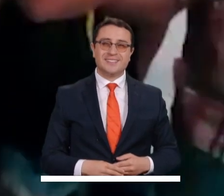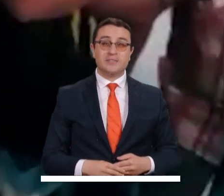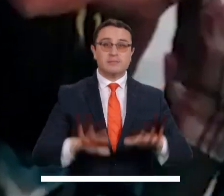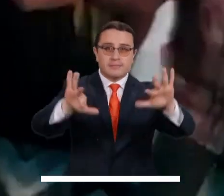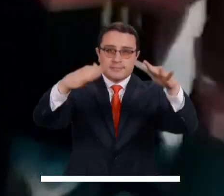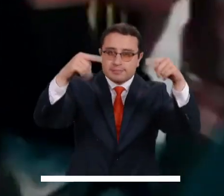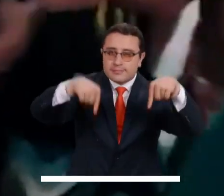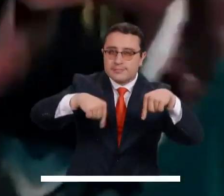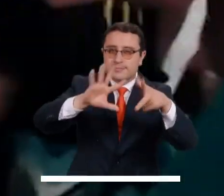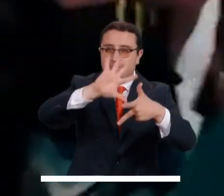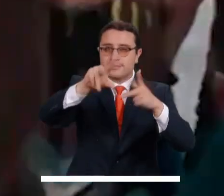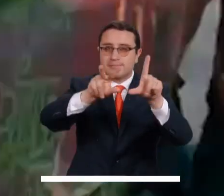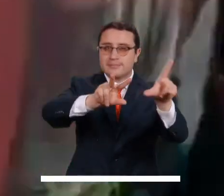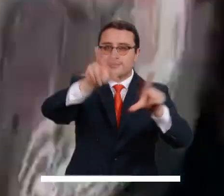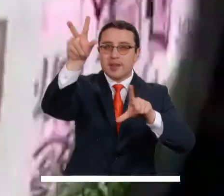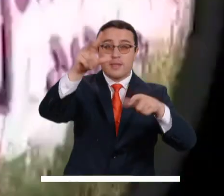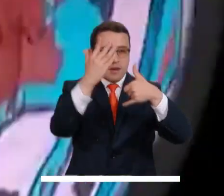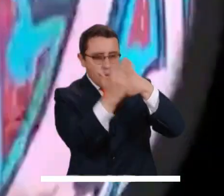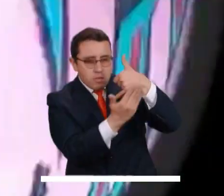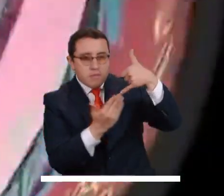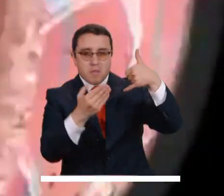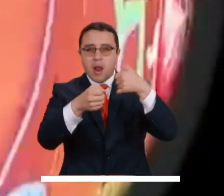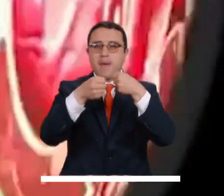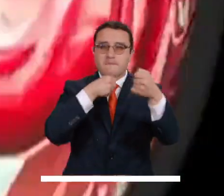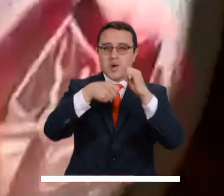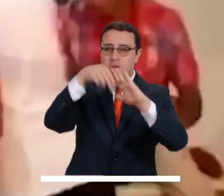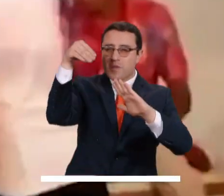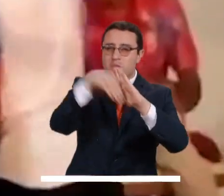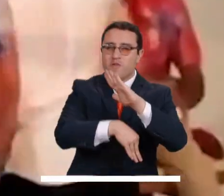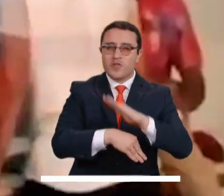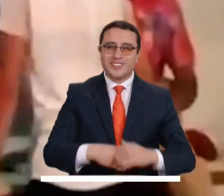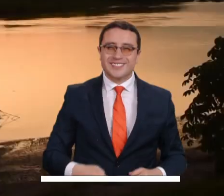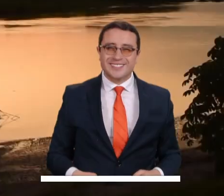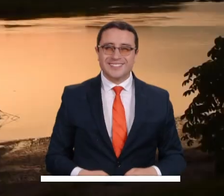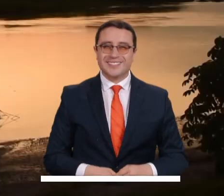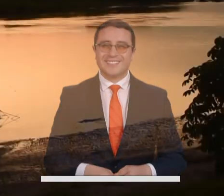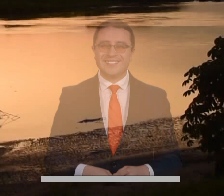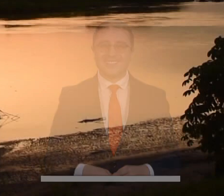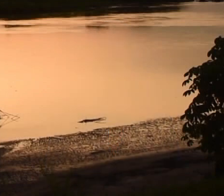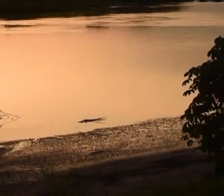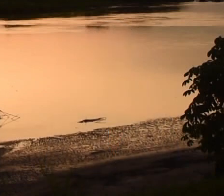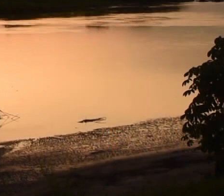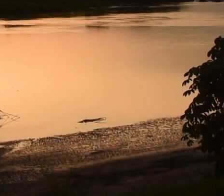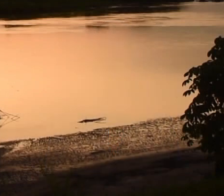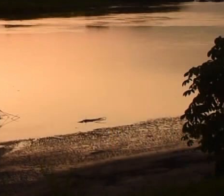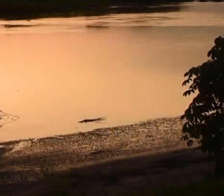Quédese en Enlace 13, periodismo a profundidad de nuestras regiones.